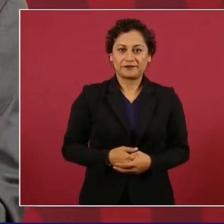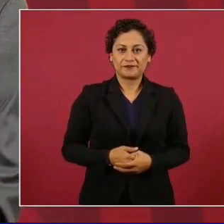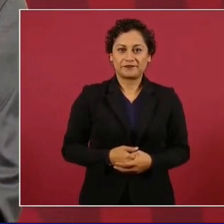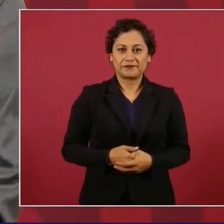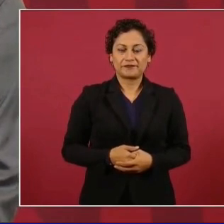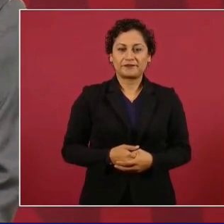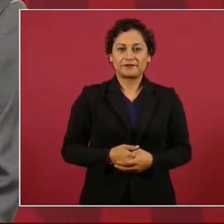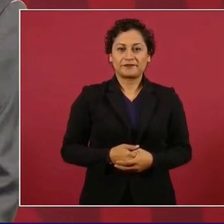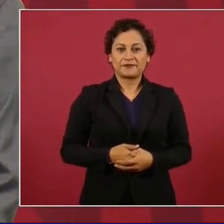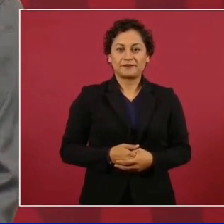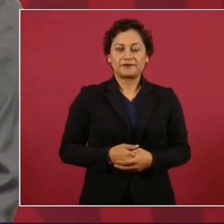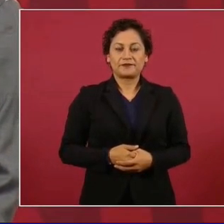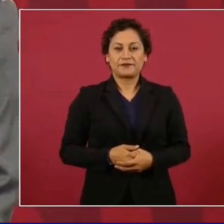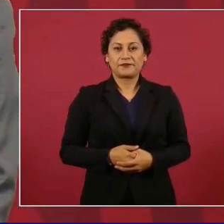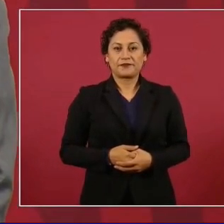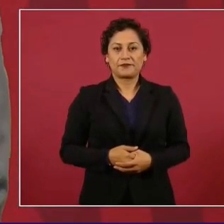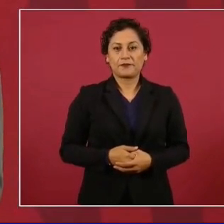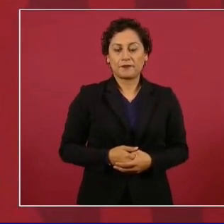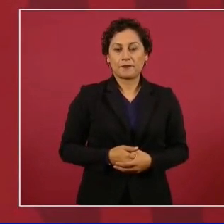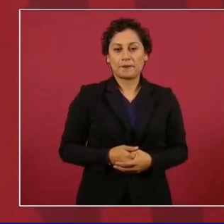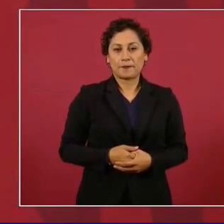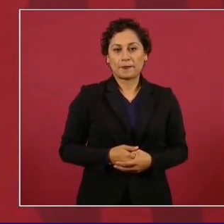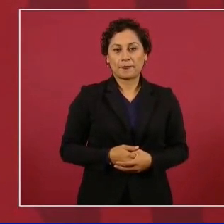Los que están